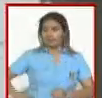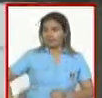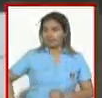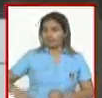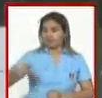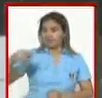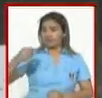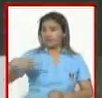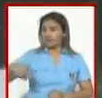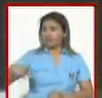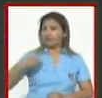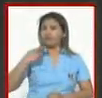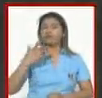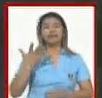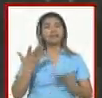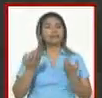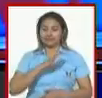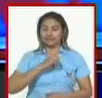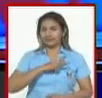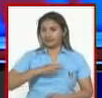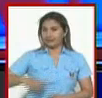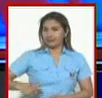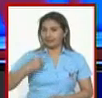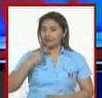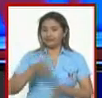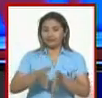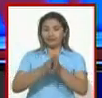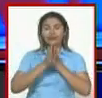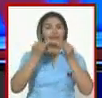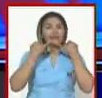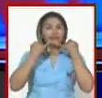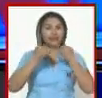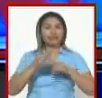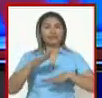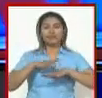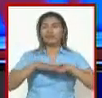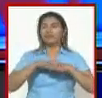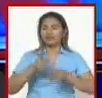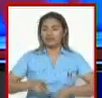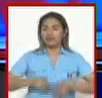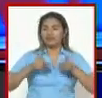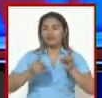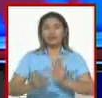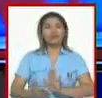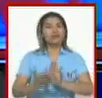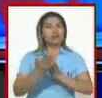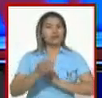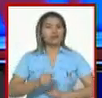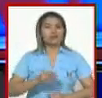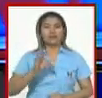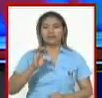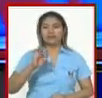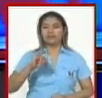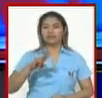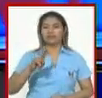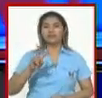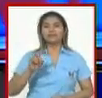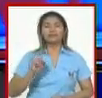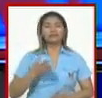quillacollo lo que ahora se pretende reencausó municipal piden un informe sobre la denuncia presentada por la fejuve